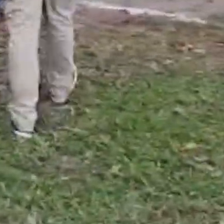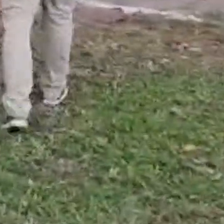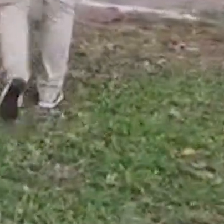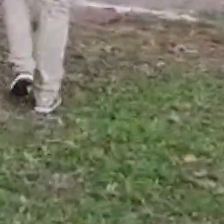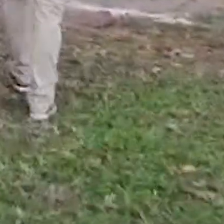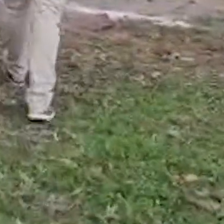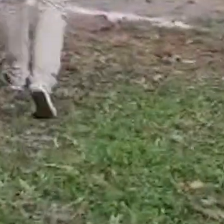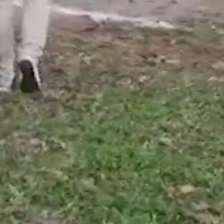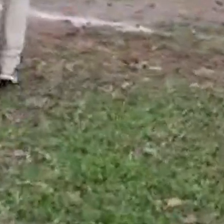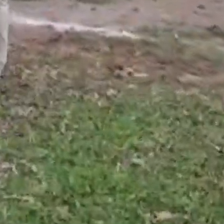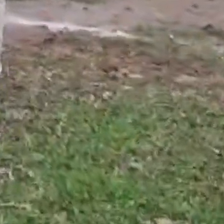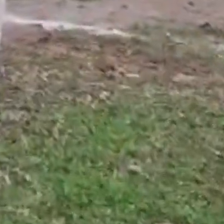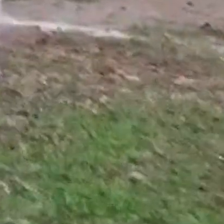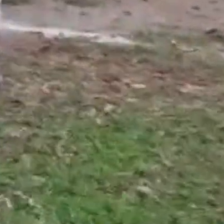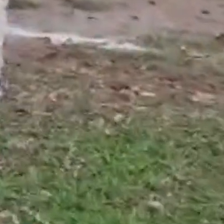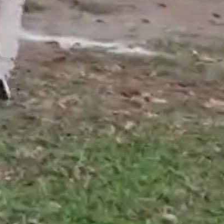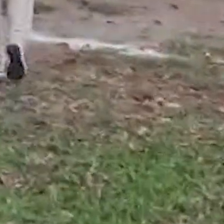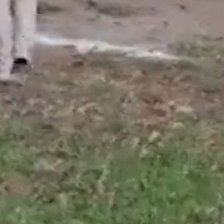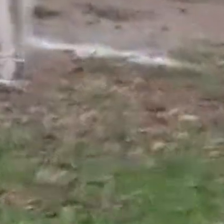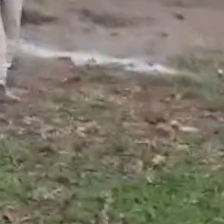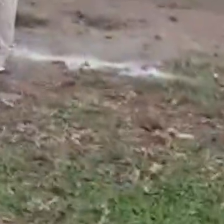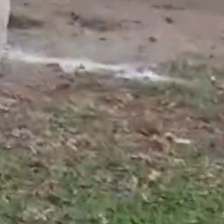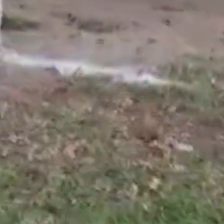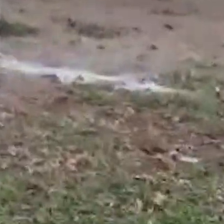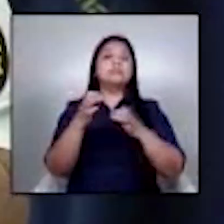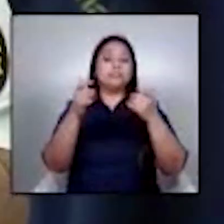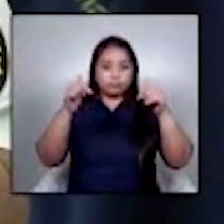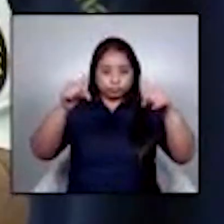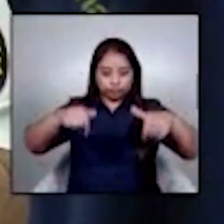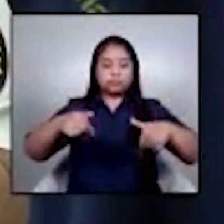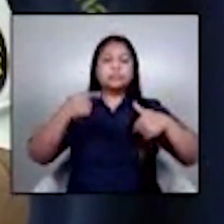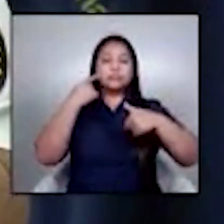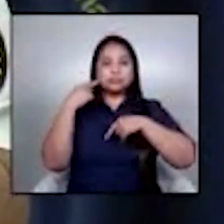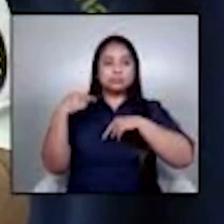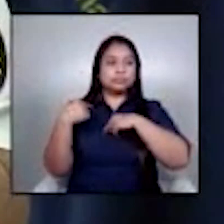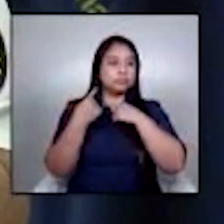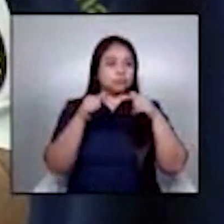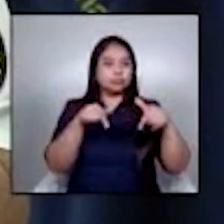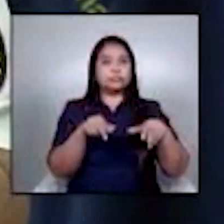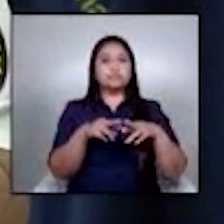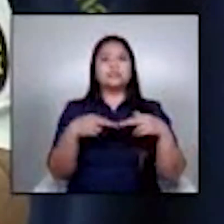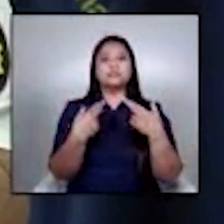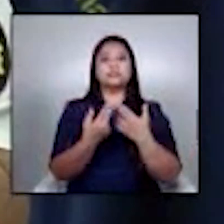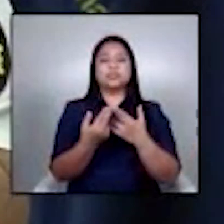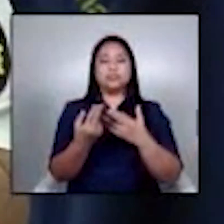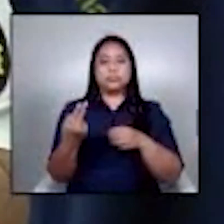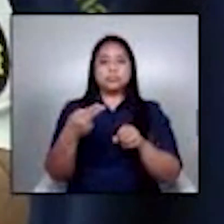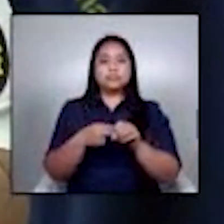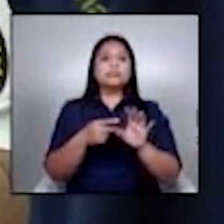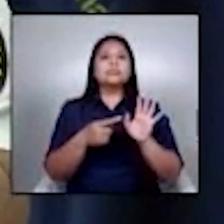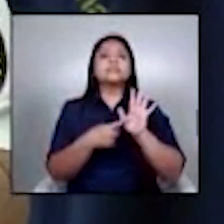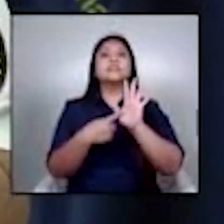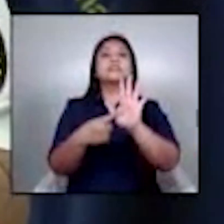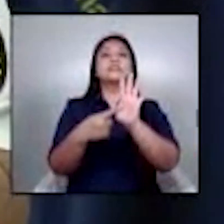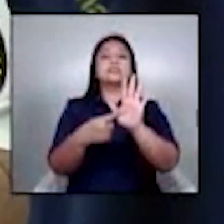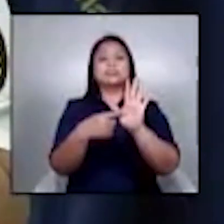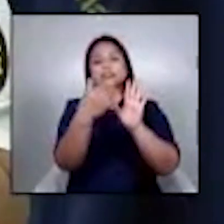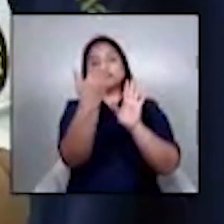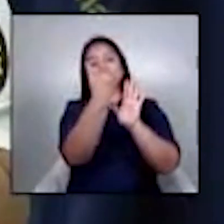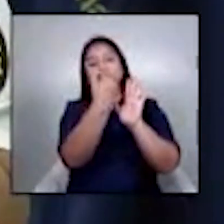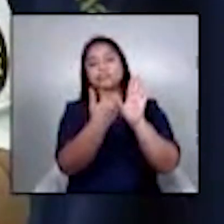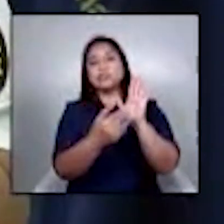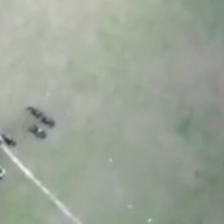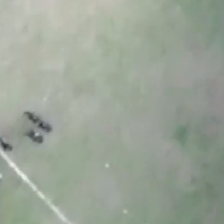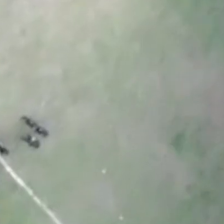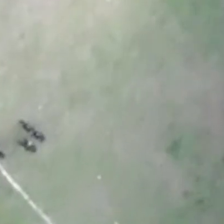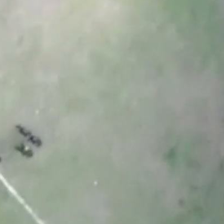dinero a ciudadanos a cambio de no capturarlos. El subdirector de operaciones de la Policía Nacional Civil dijo que con esto se está